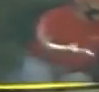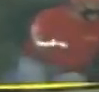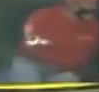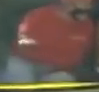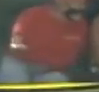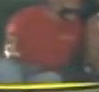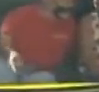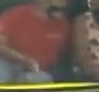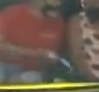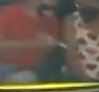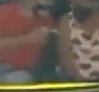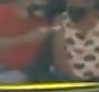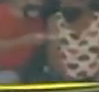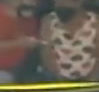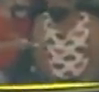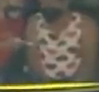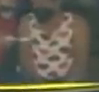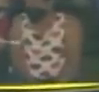pensando